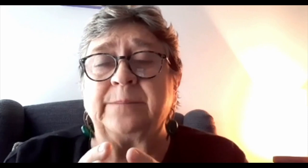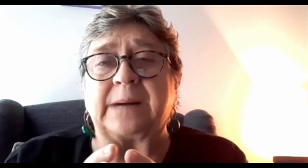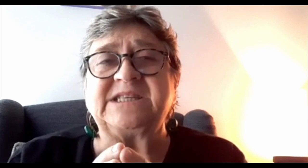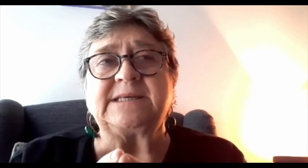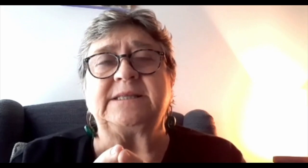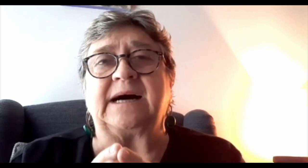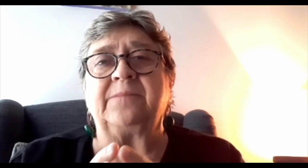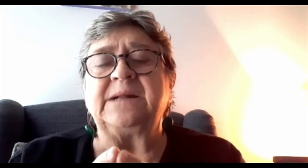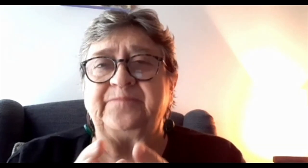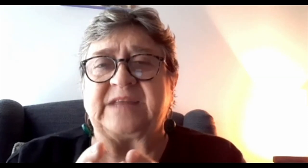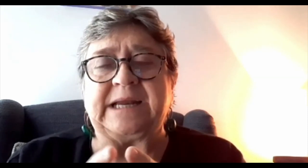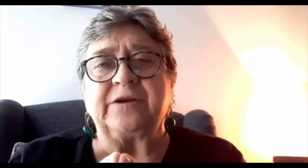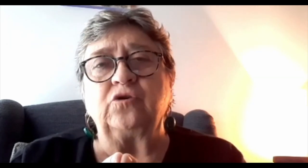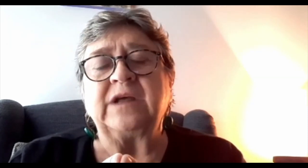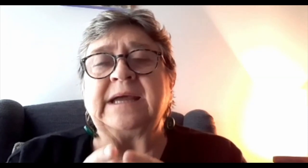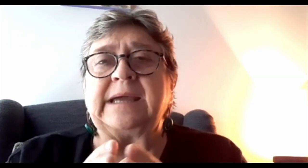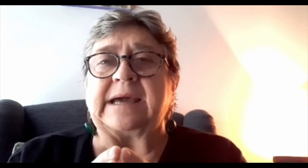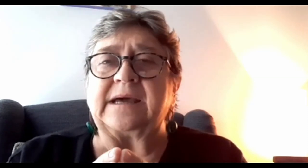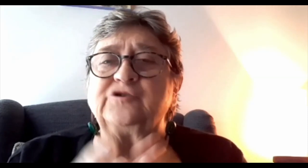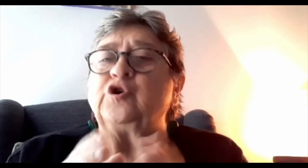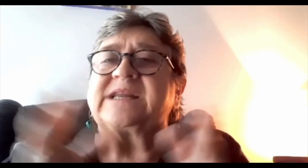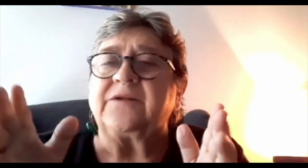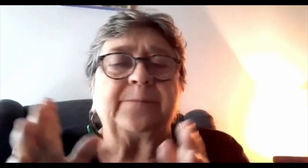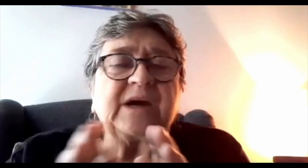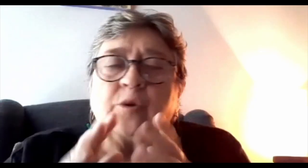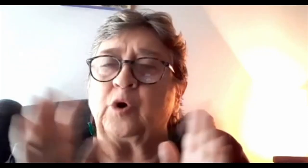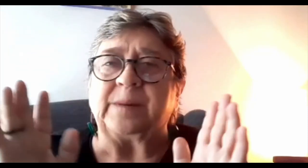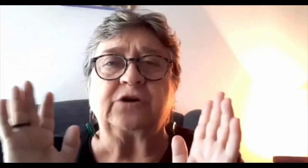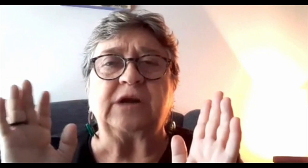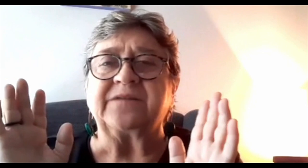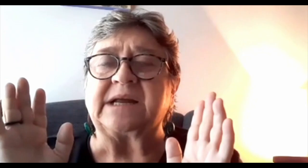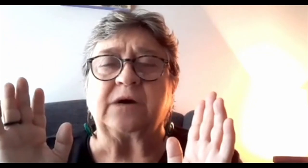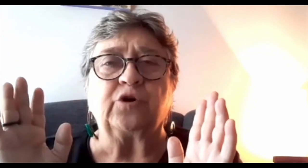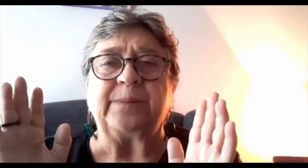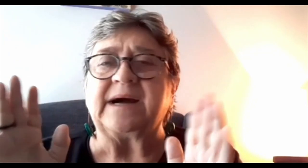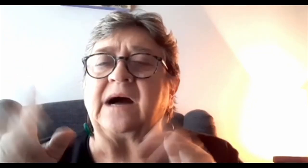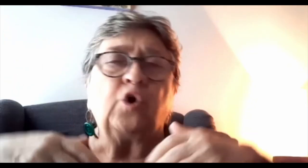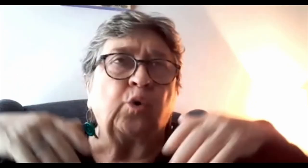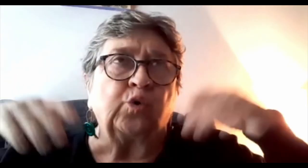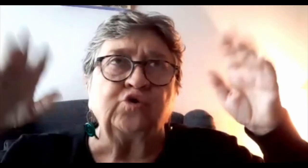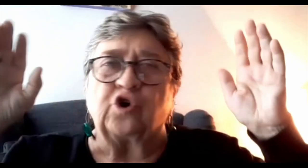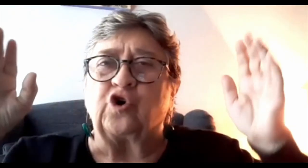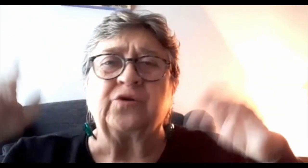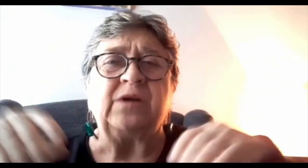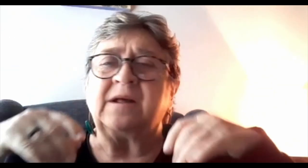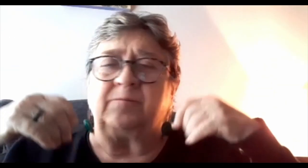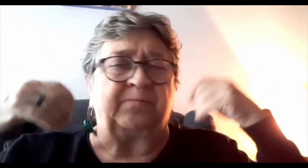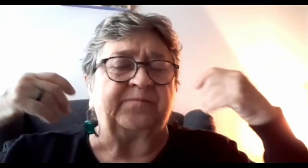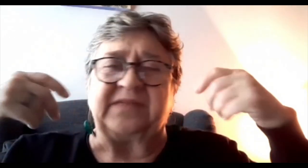Esa última visita de enero, yo participé como Partido de la Izquierda Europea junto